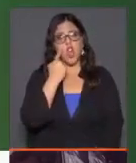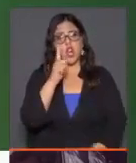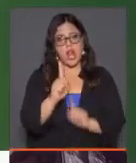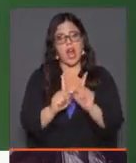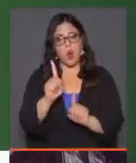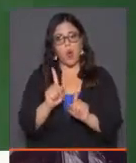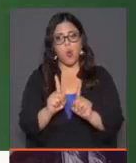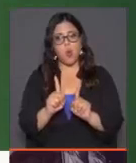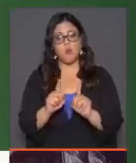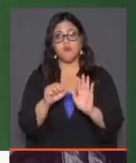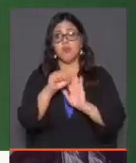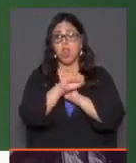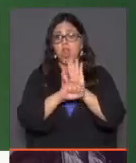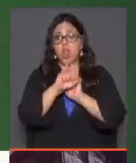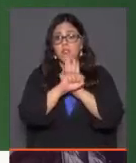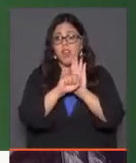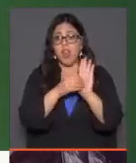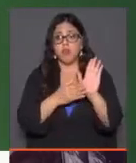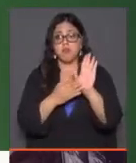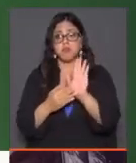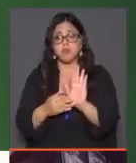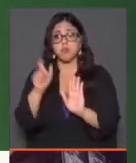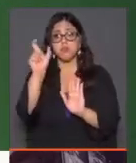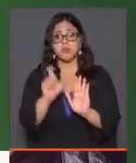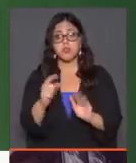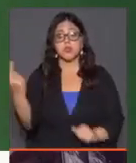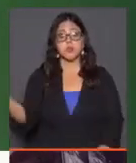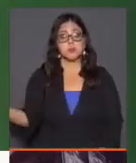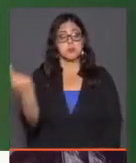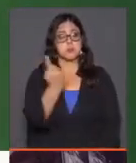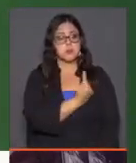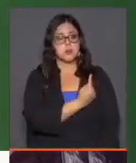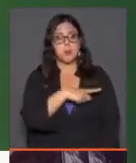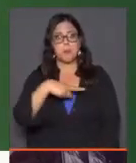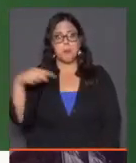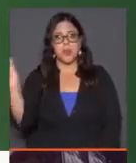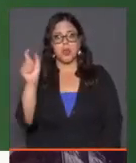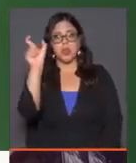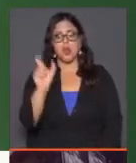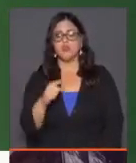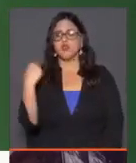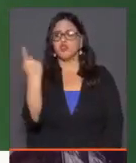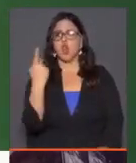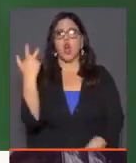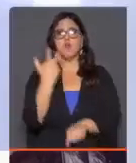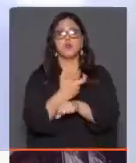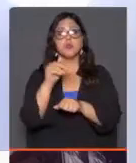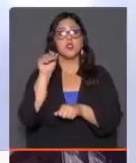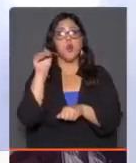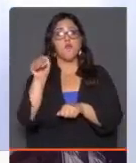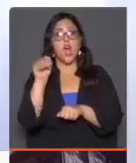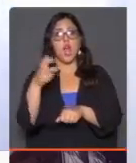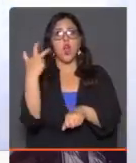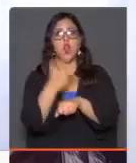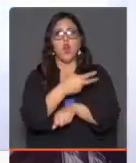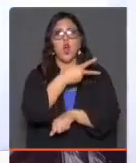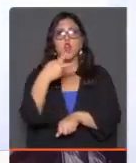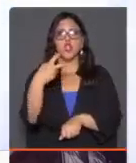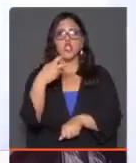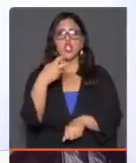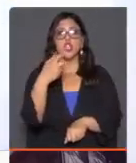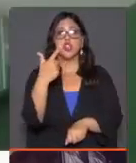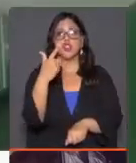Los videos que demuestran la llegada y la huida de un solitario asaltante que desde un banco robó